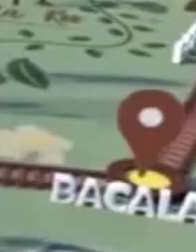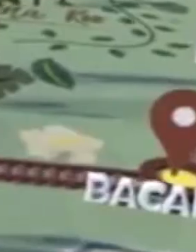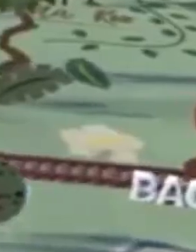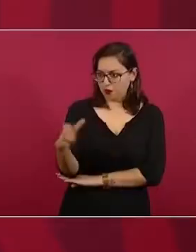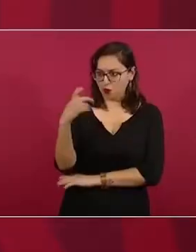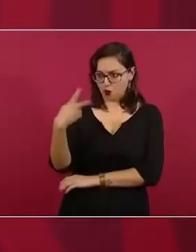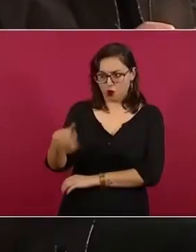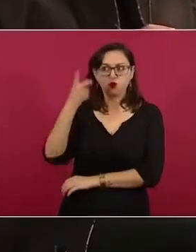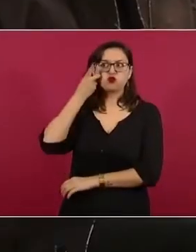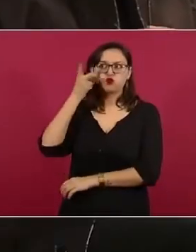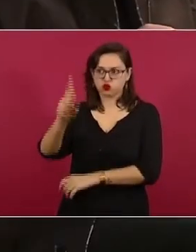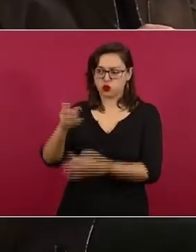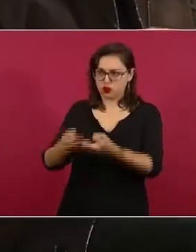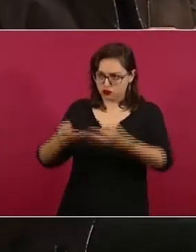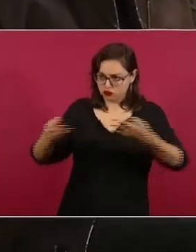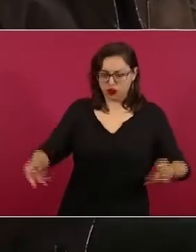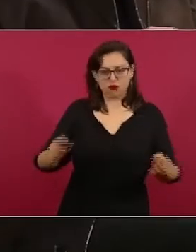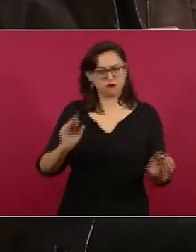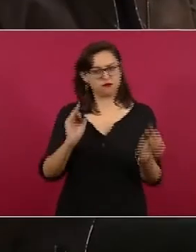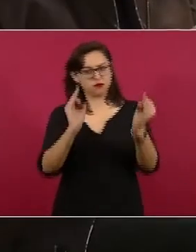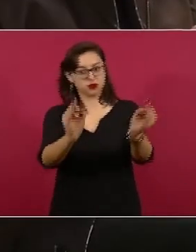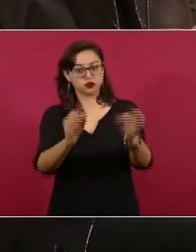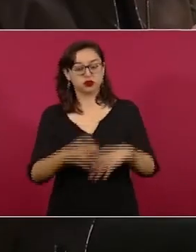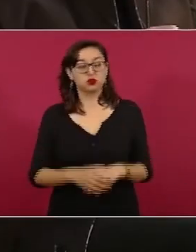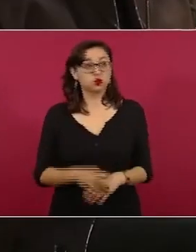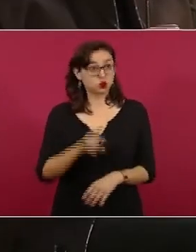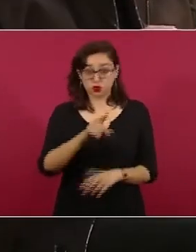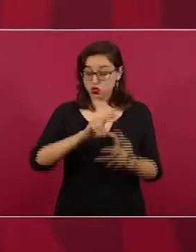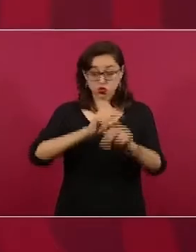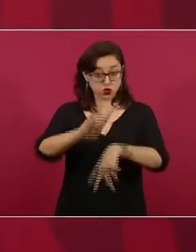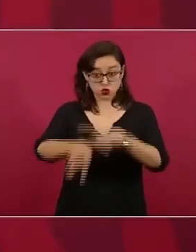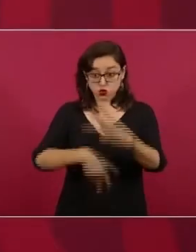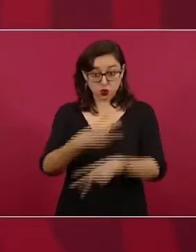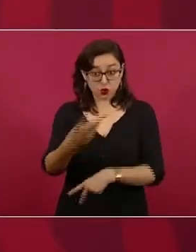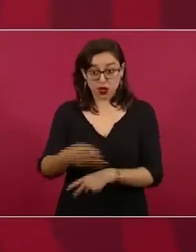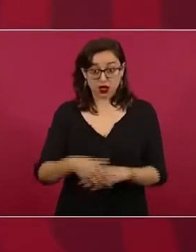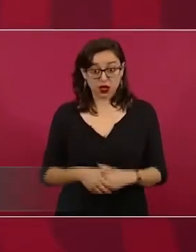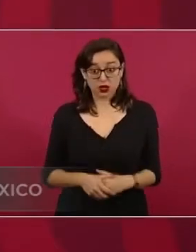Nacional. No, porque